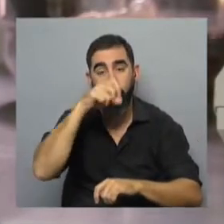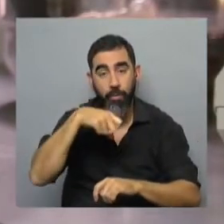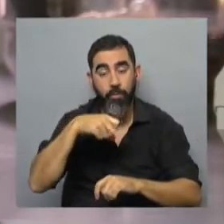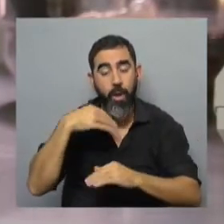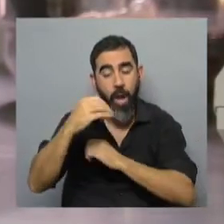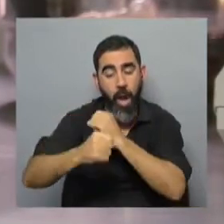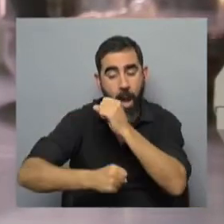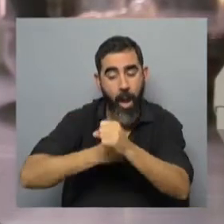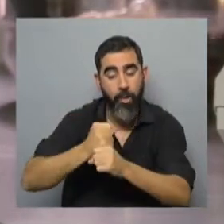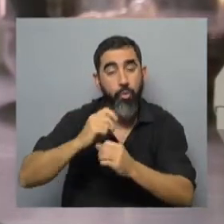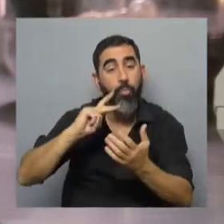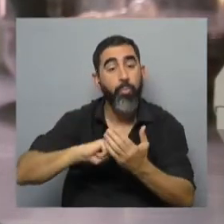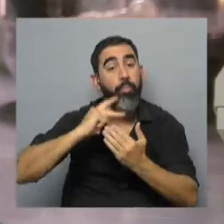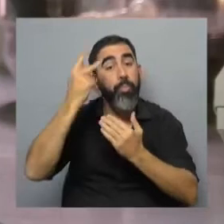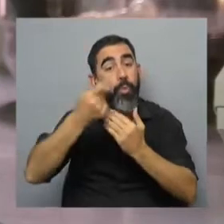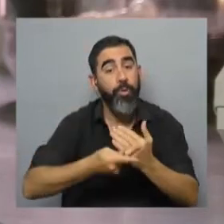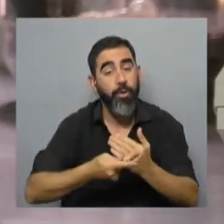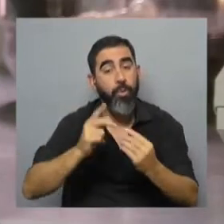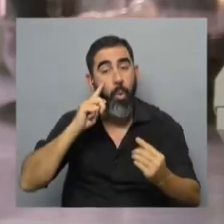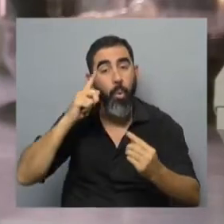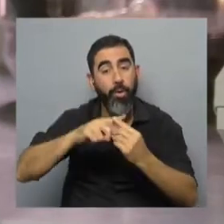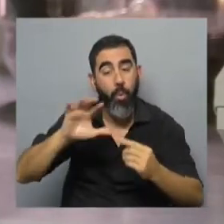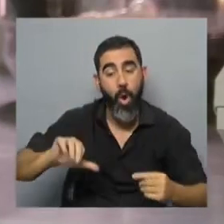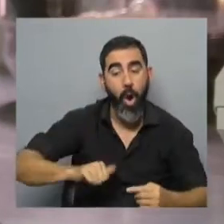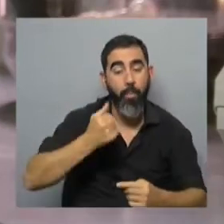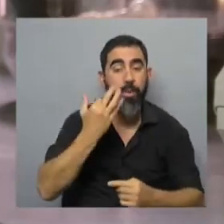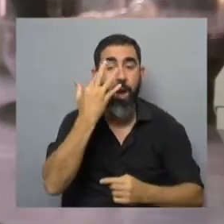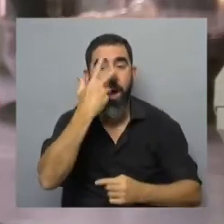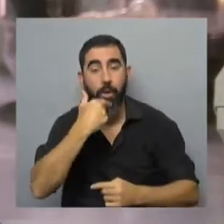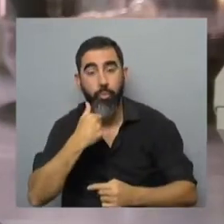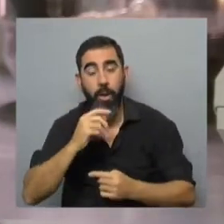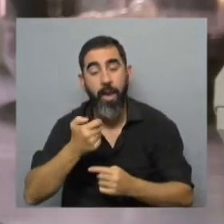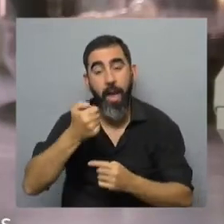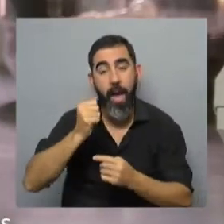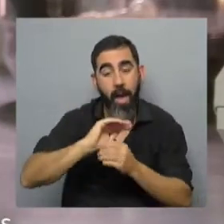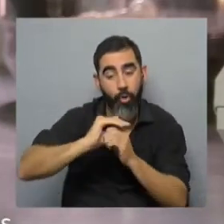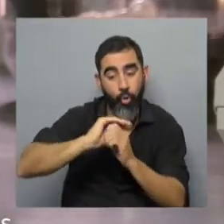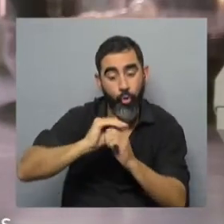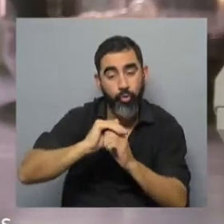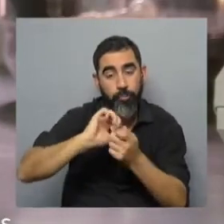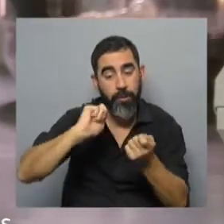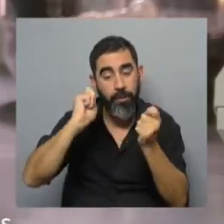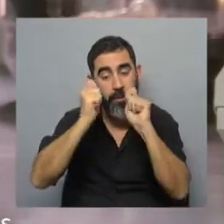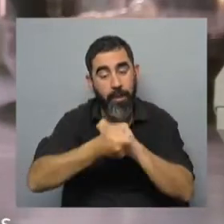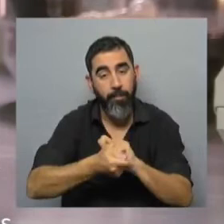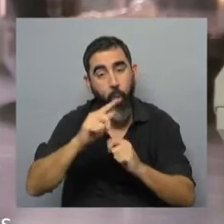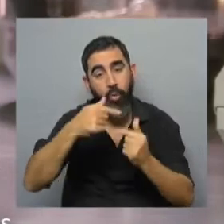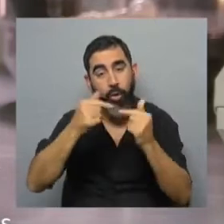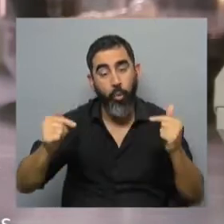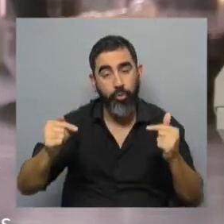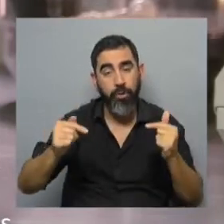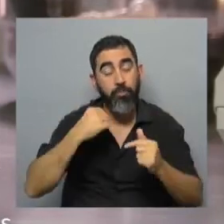desarrollamos un proyecto que busca aprovechar azúcares presentes en la cáscara de arroz para transformarlos en otros